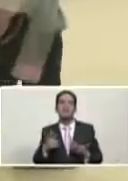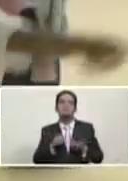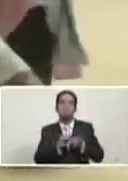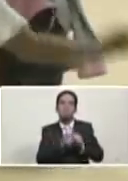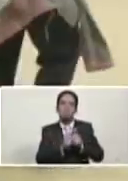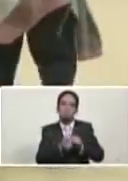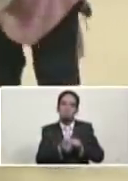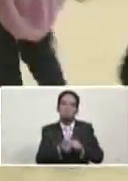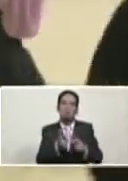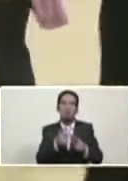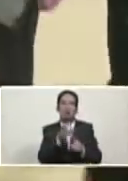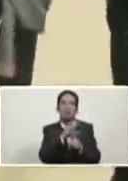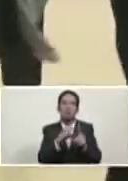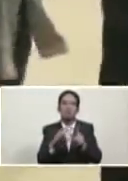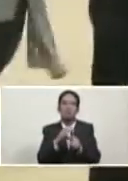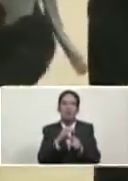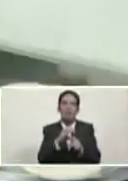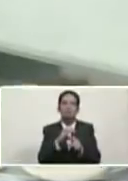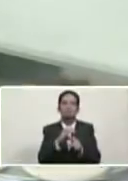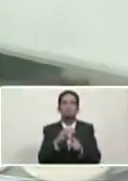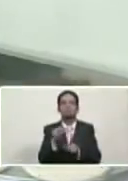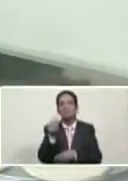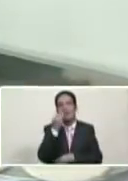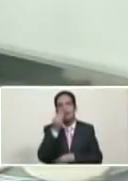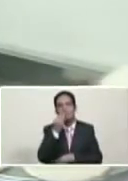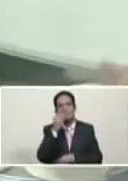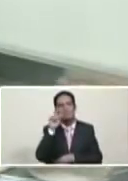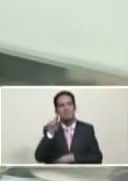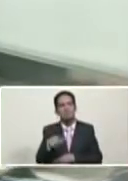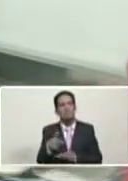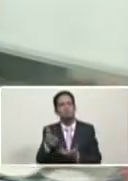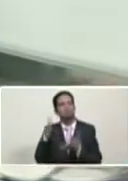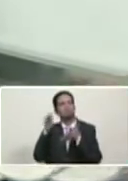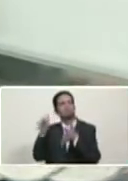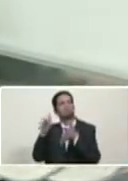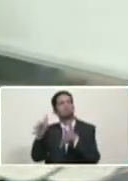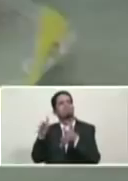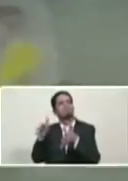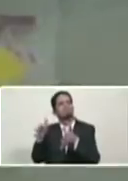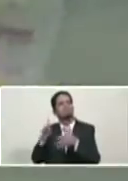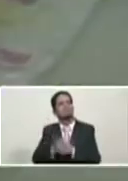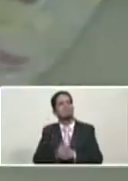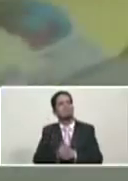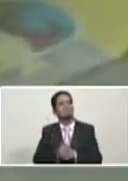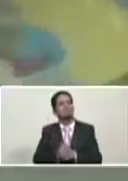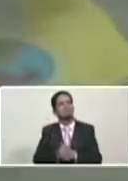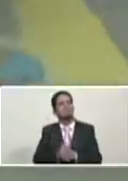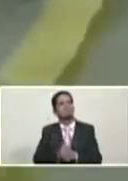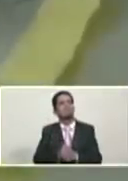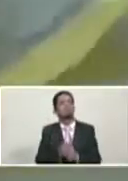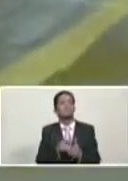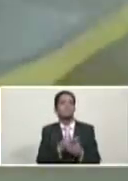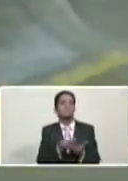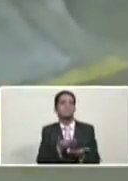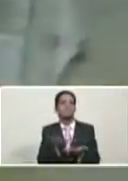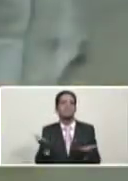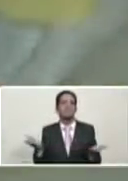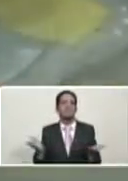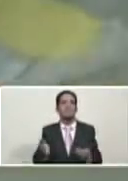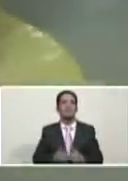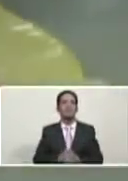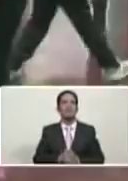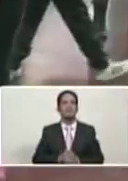deportiva, cultural, de alimentación, de asesoramiento. Así es que, mi comandante jefe, le voy a